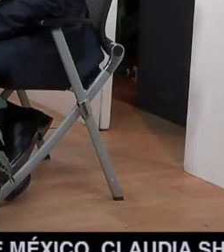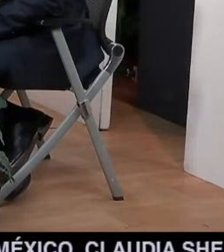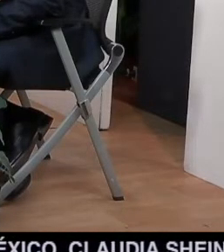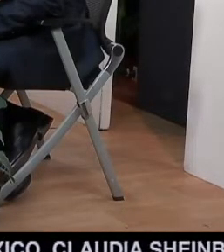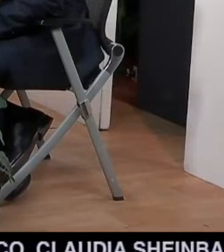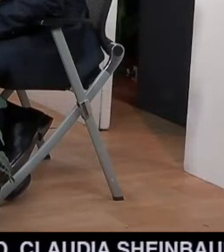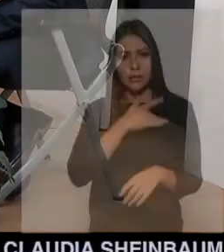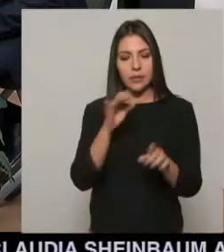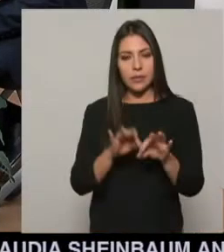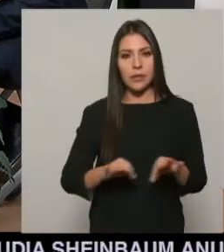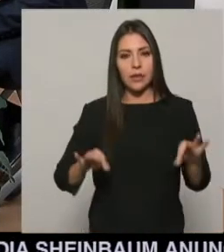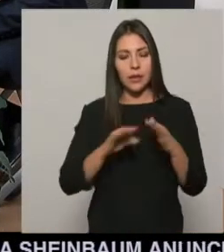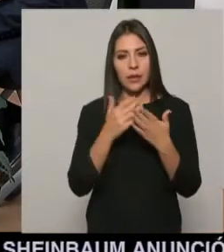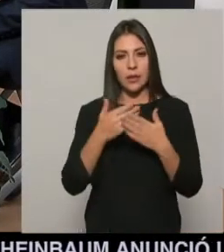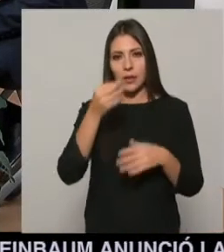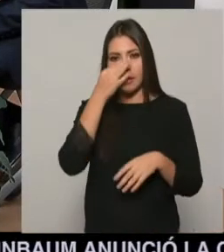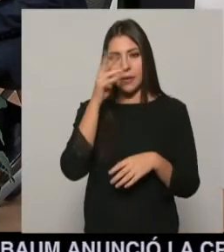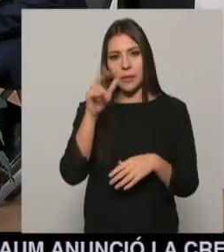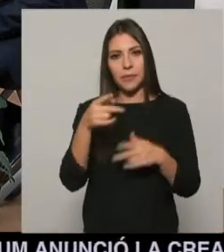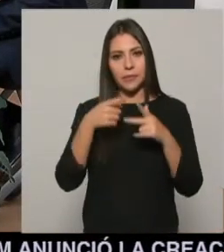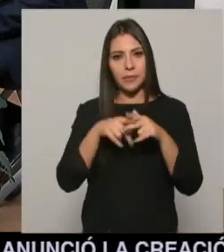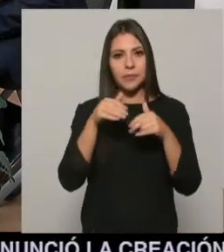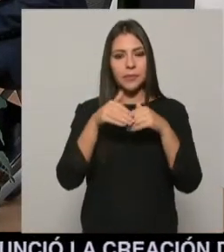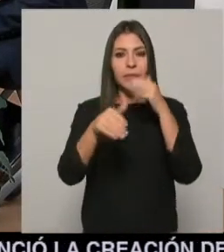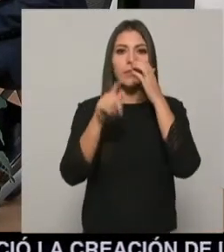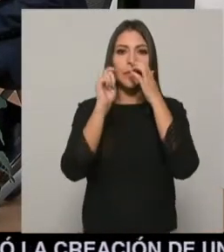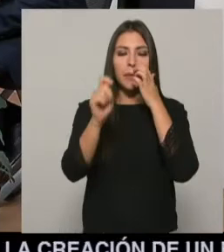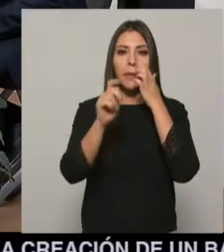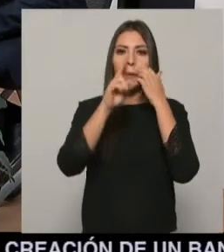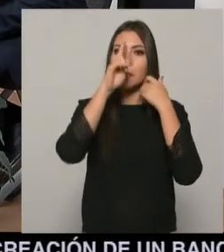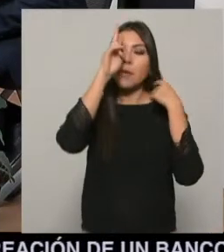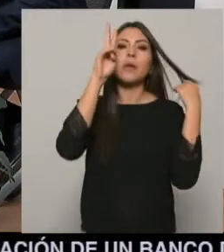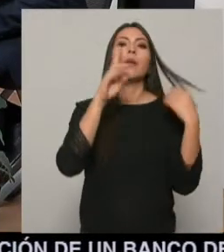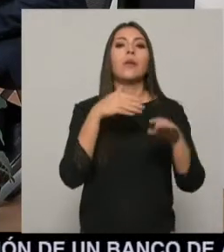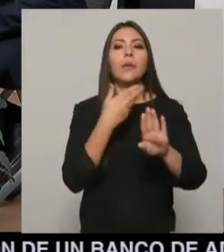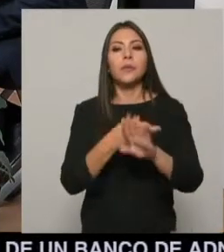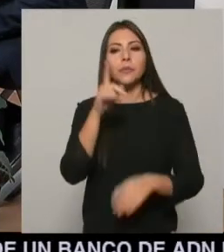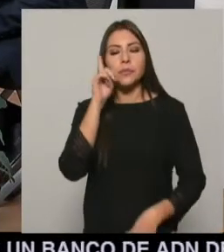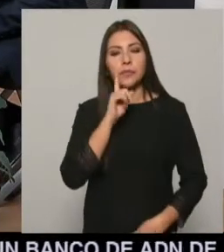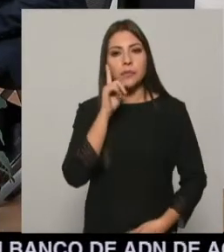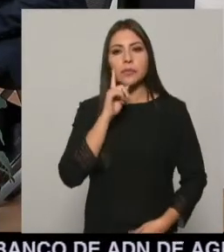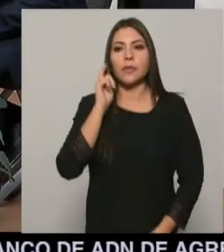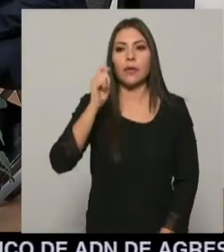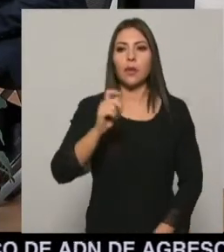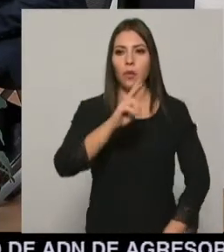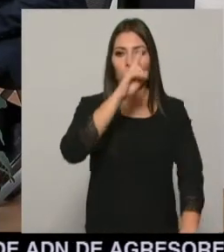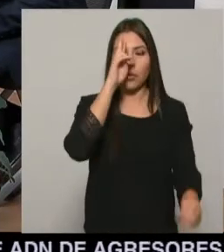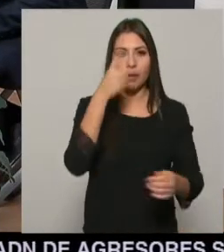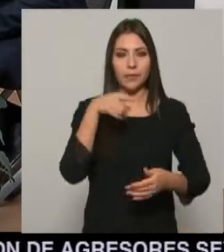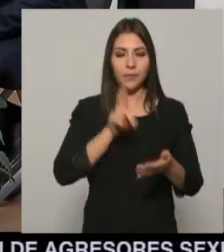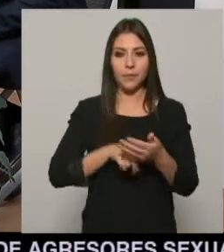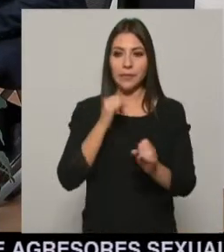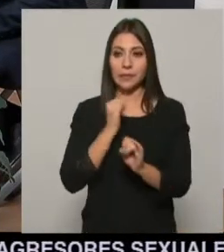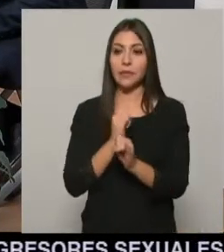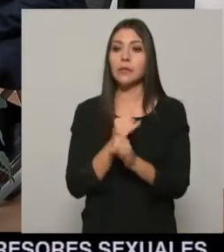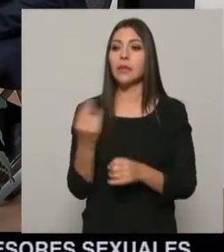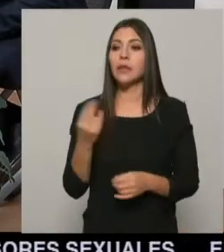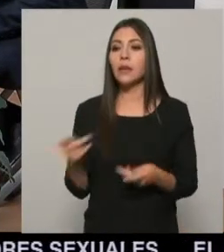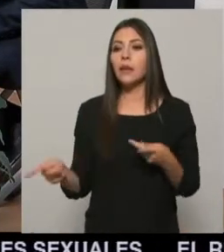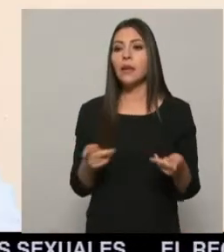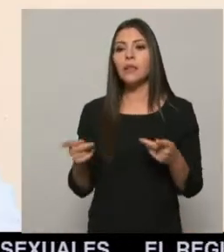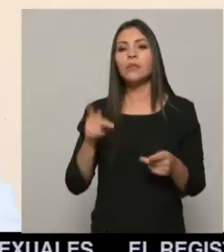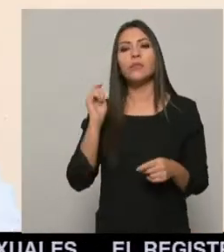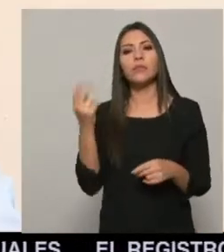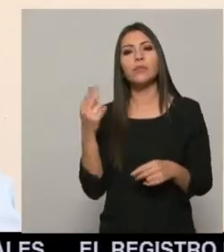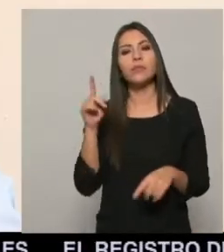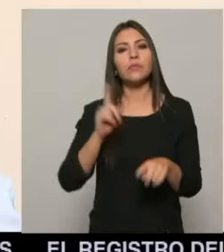con la violencia de género, tiene que ver con la violencia digital, tiene que ver con generar acciones que nos ayuden a eliminar este esquema